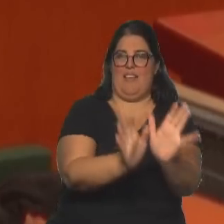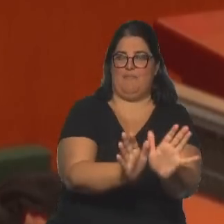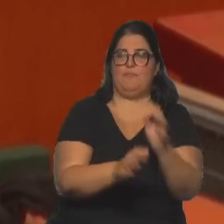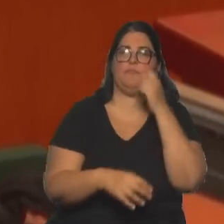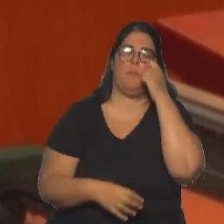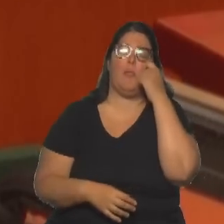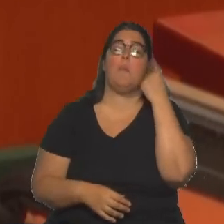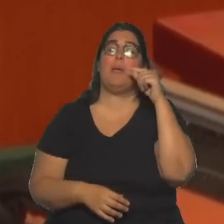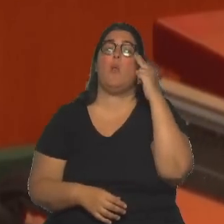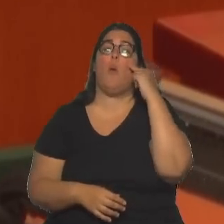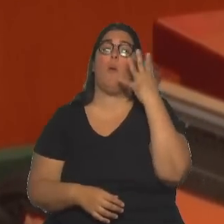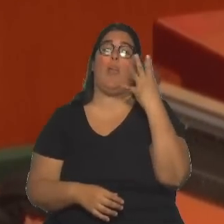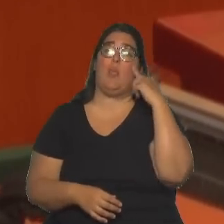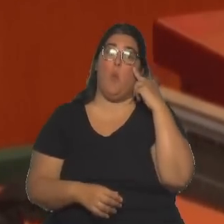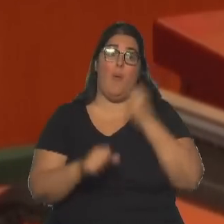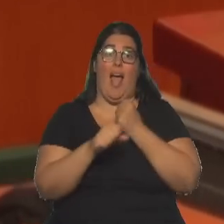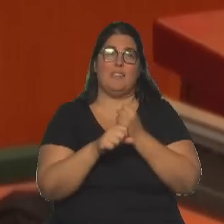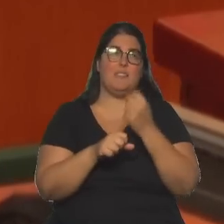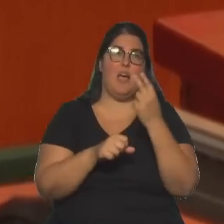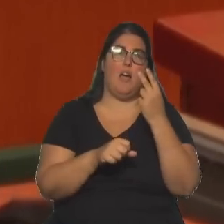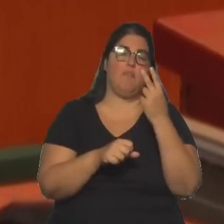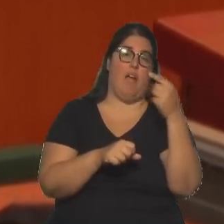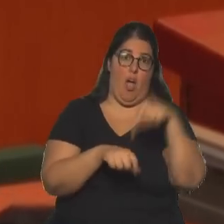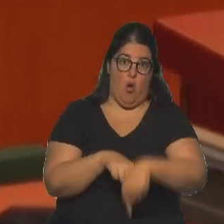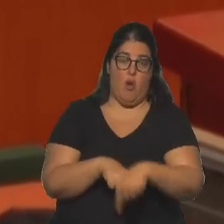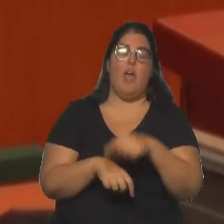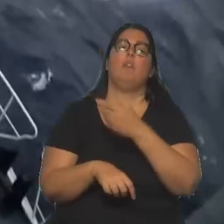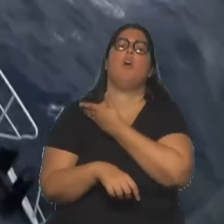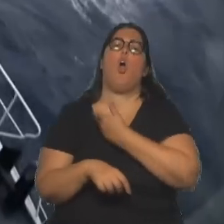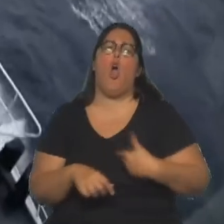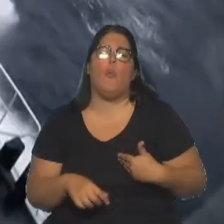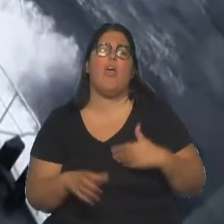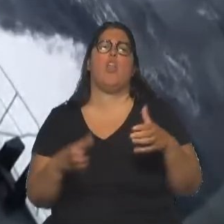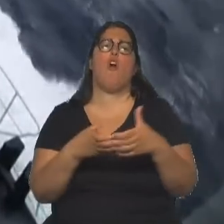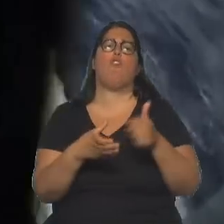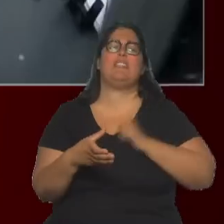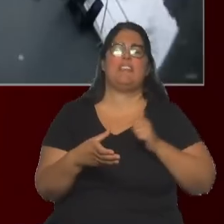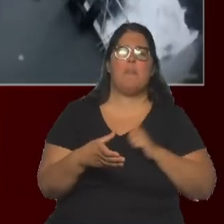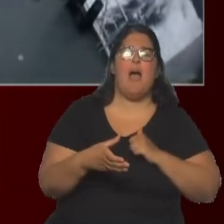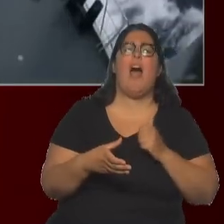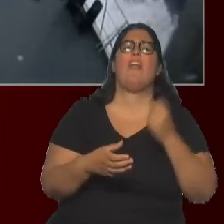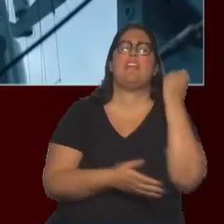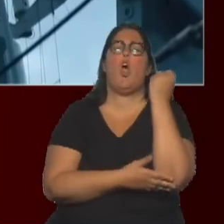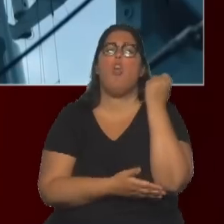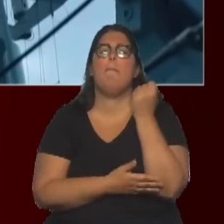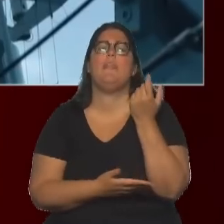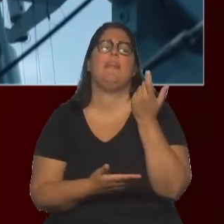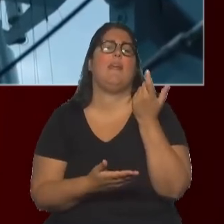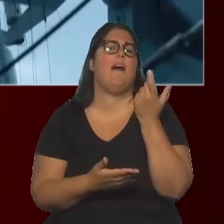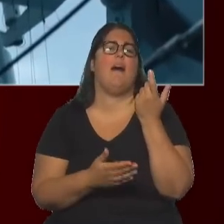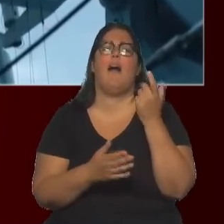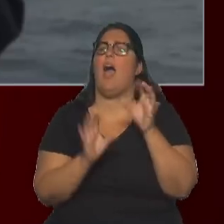1949, 1950, hay gobierno, fuerzas armadas, economía